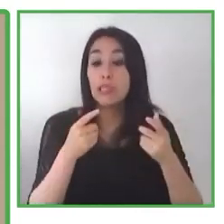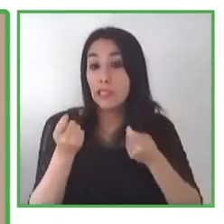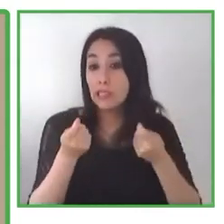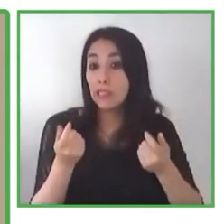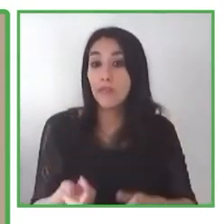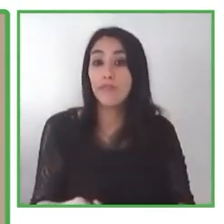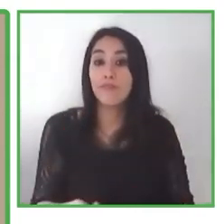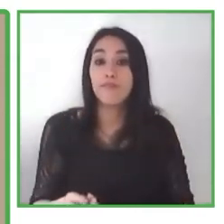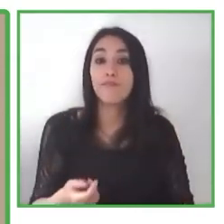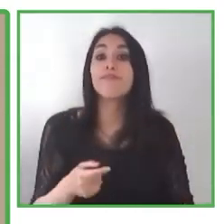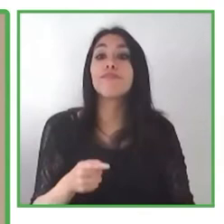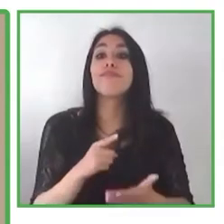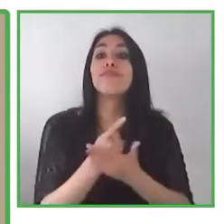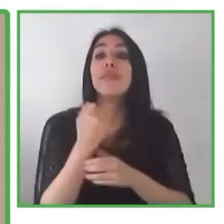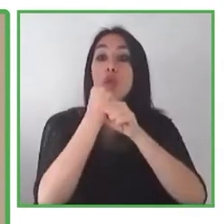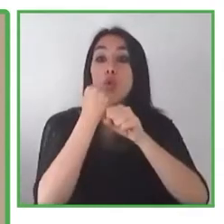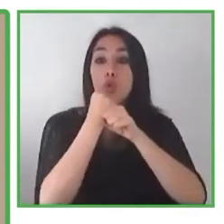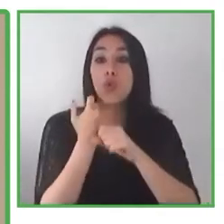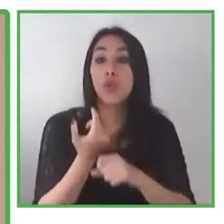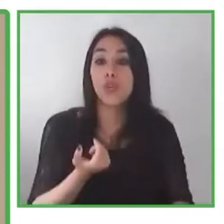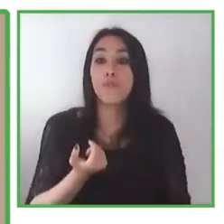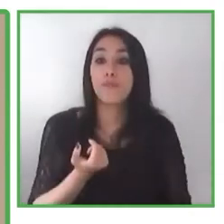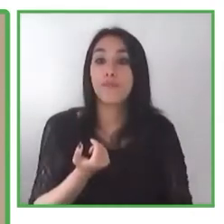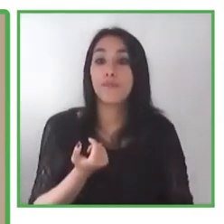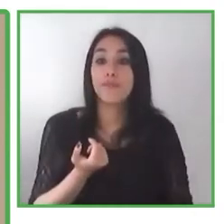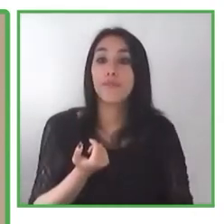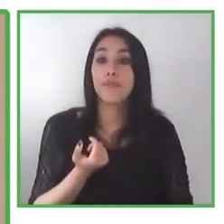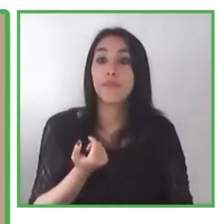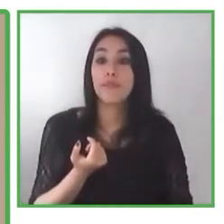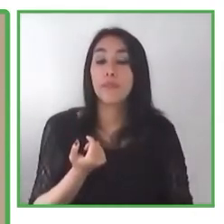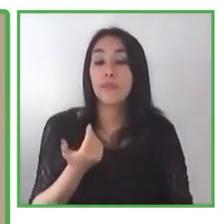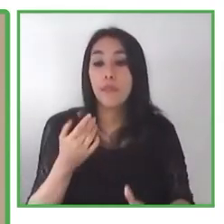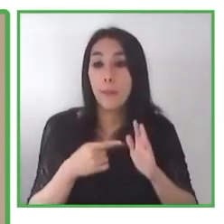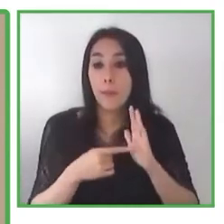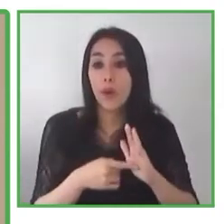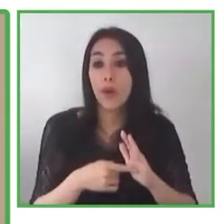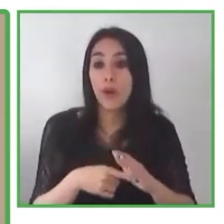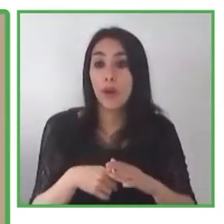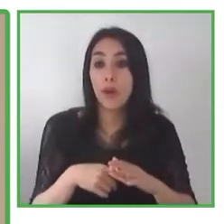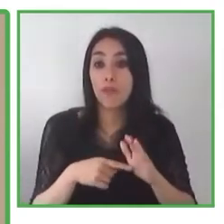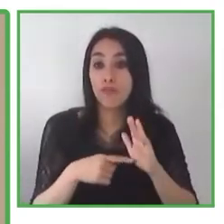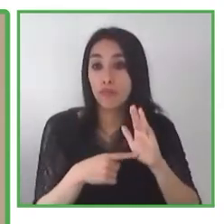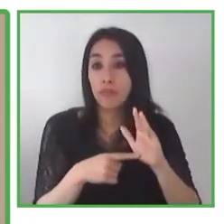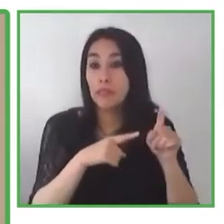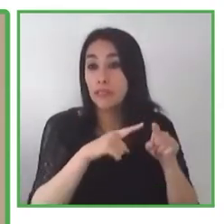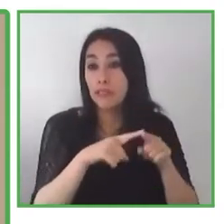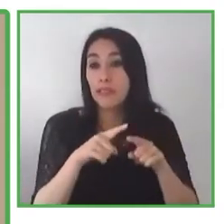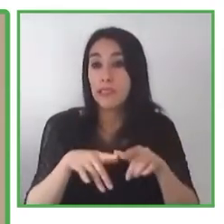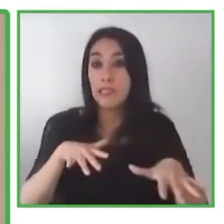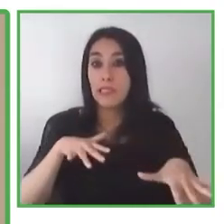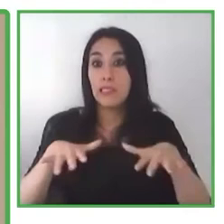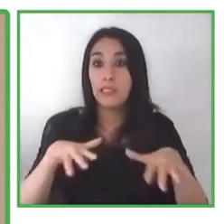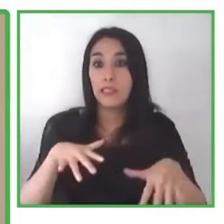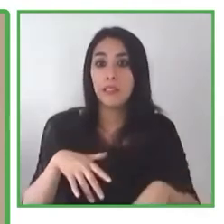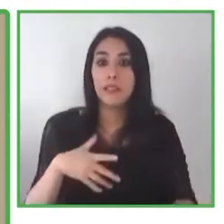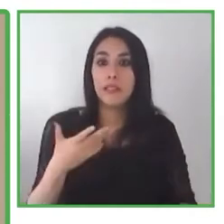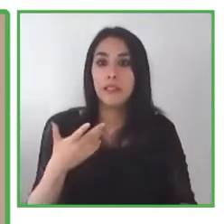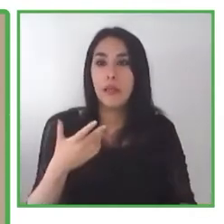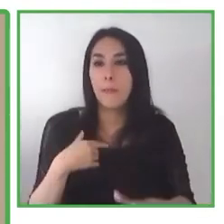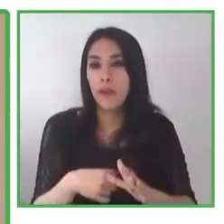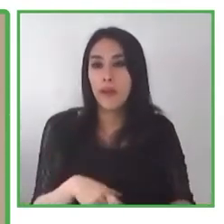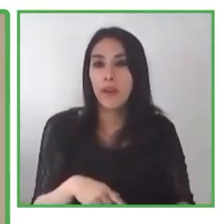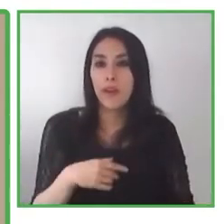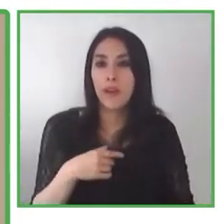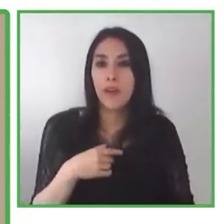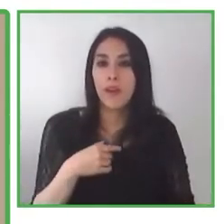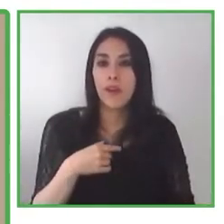oportunidades de empleo no son demasiado útiles, tal como lo dije, si el transporte y otros servicios básicos, como por